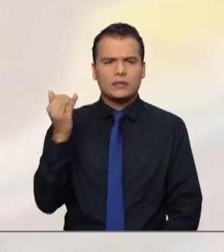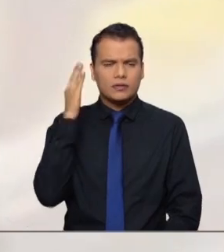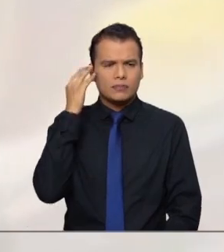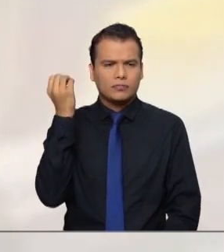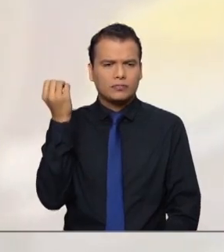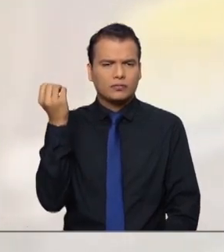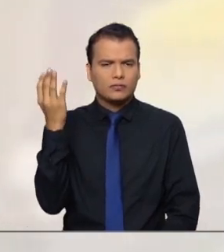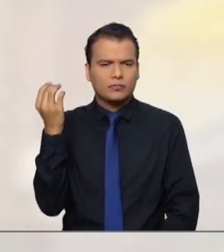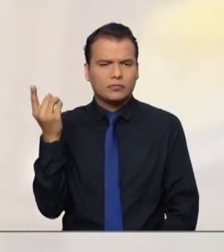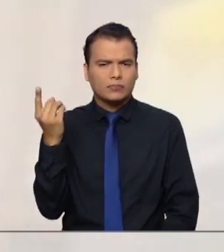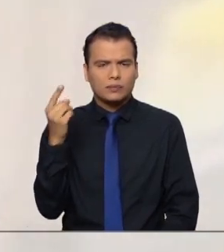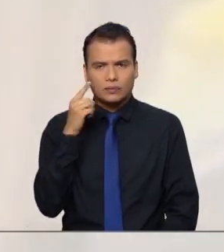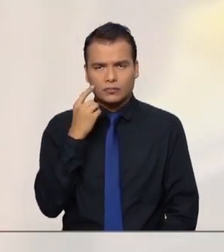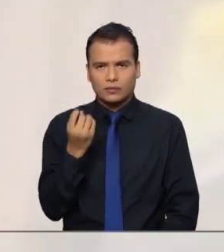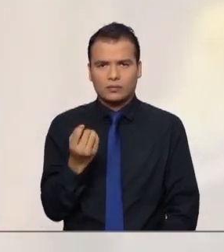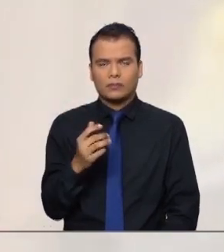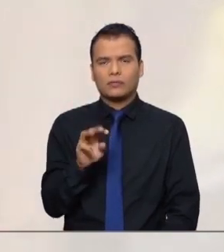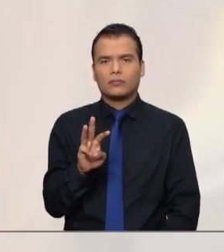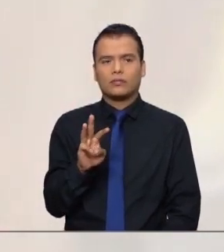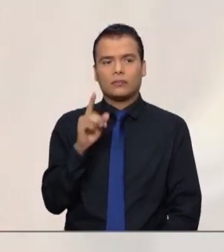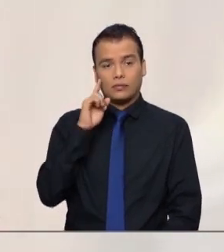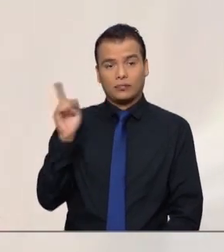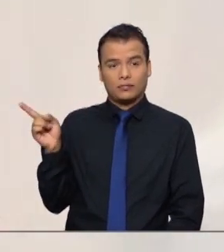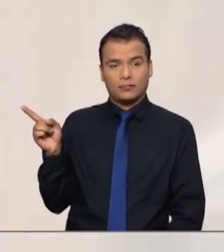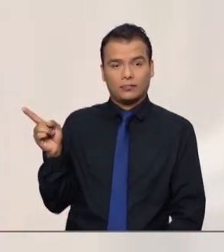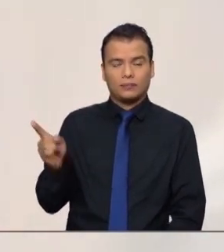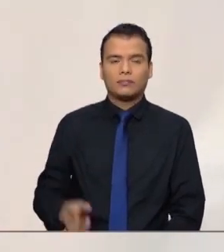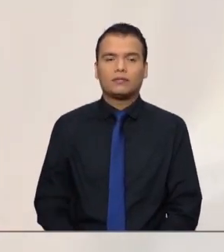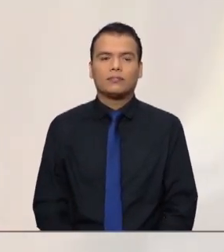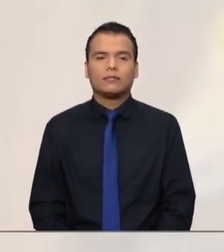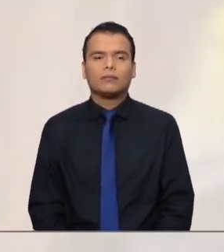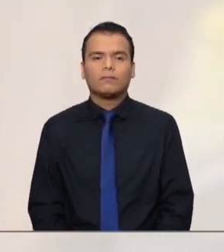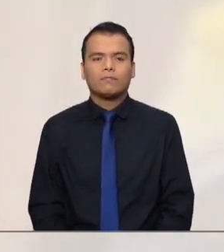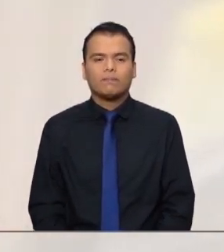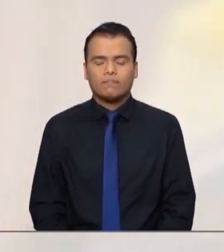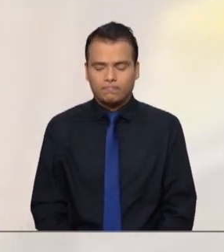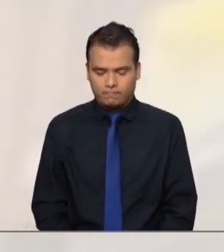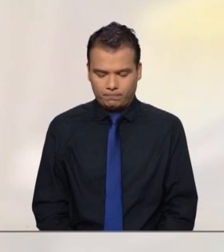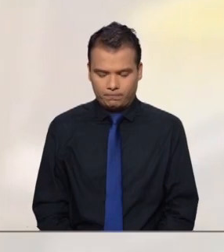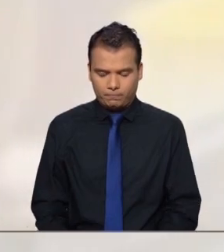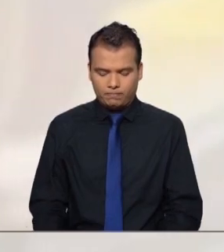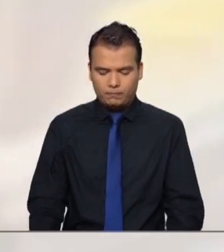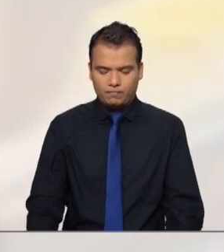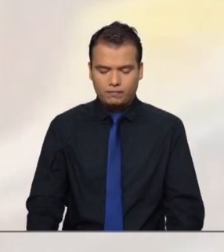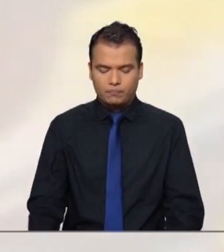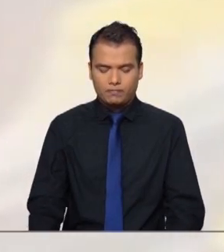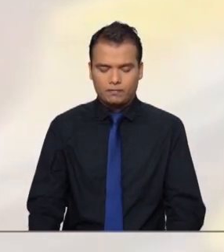321-398-0464.